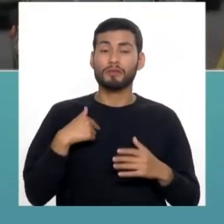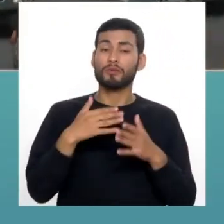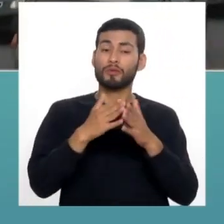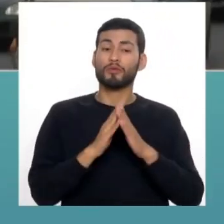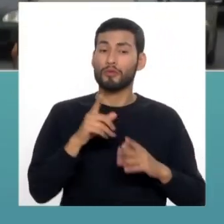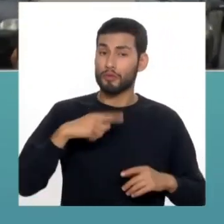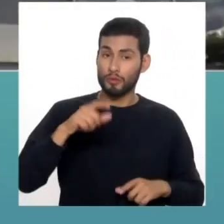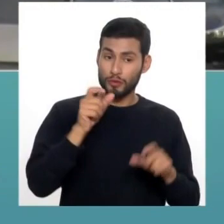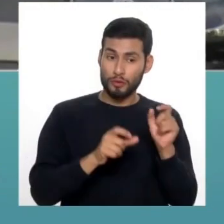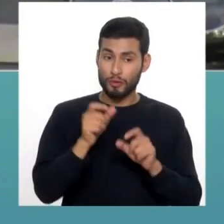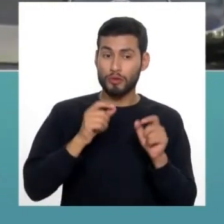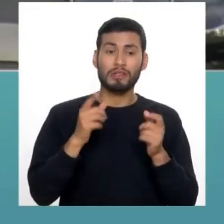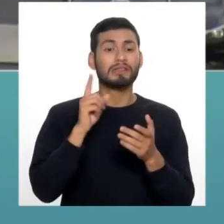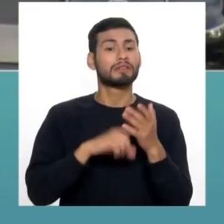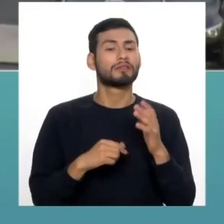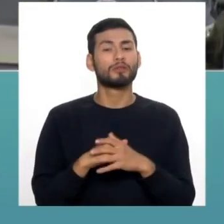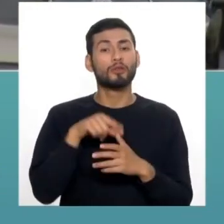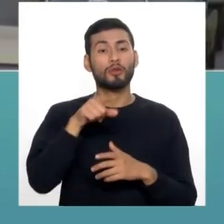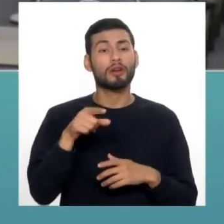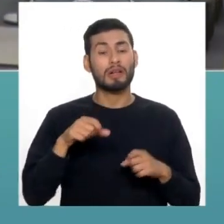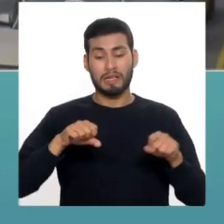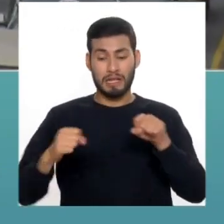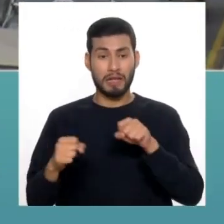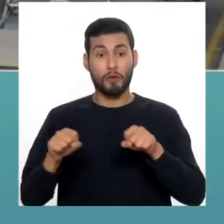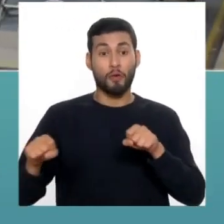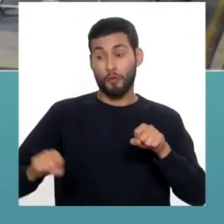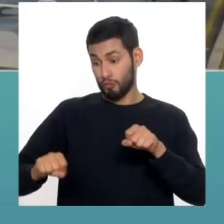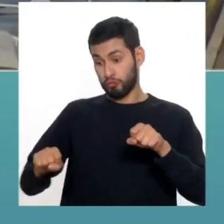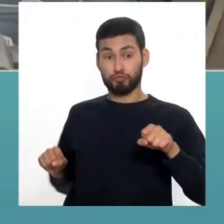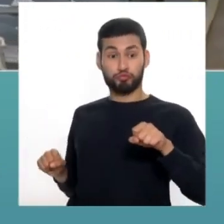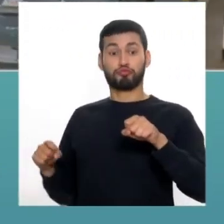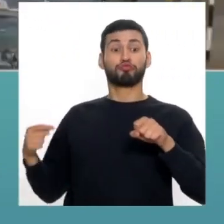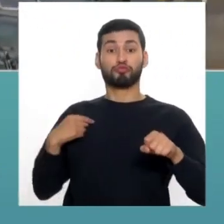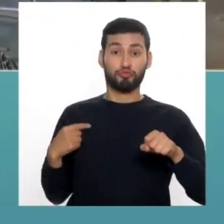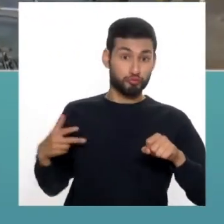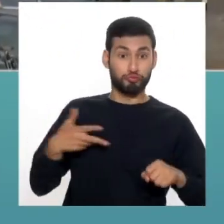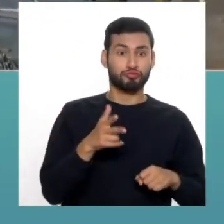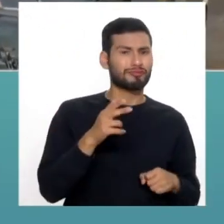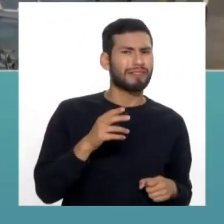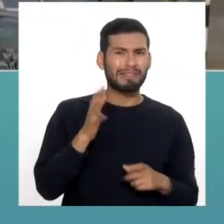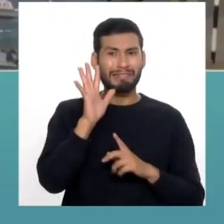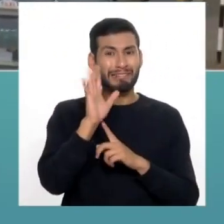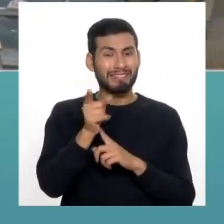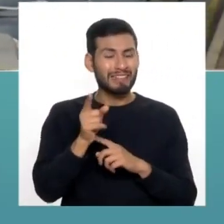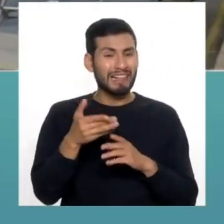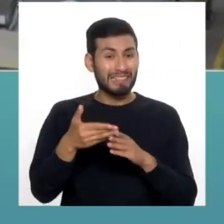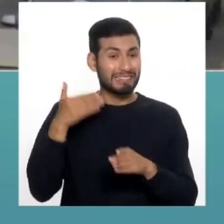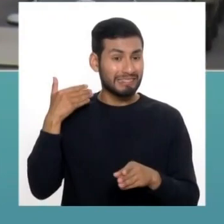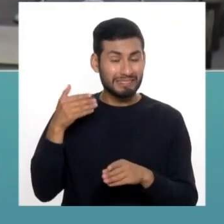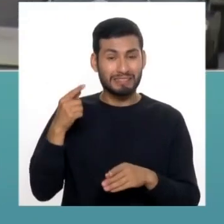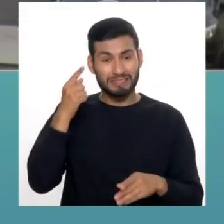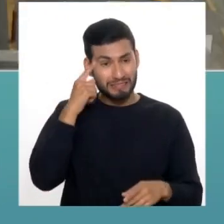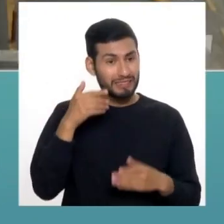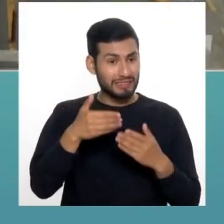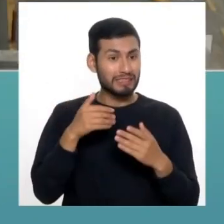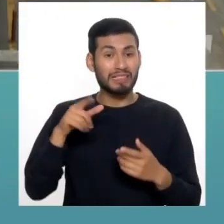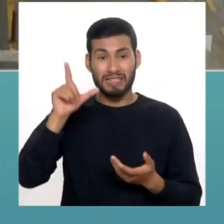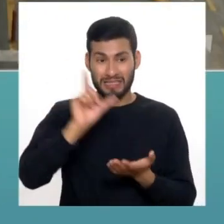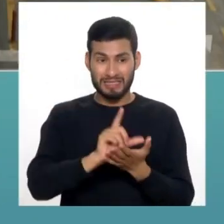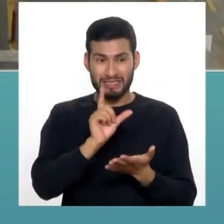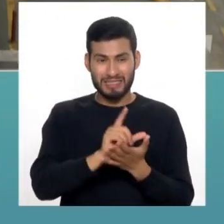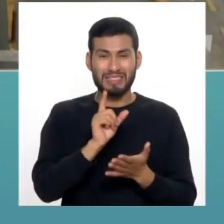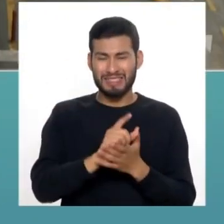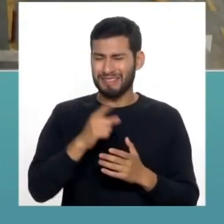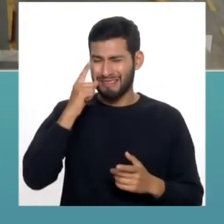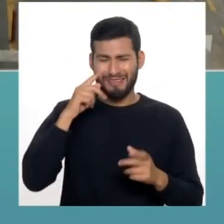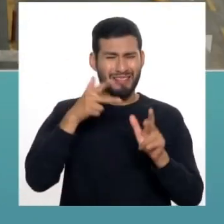solicitando a los ciudadanos es que controlen su velocidad. Es muy fácil salir 5 minutos antes de la hora prevista. Sabemos que Lima es muy